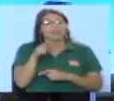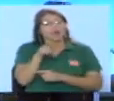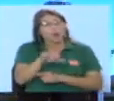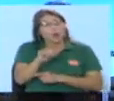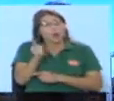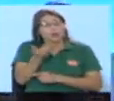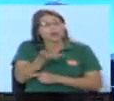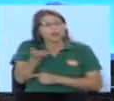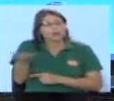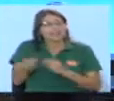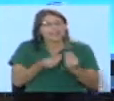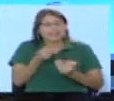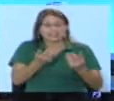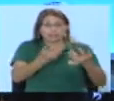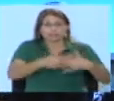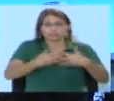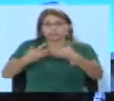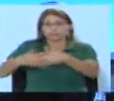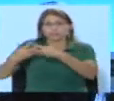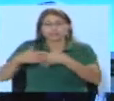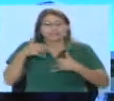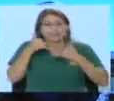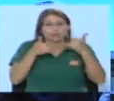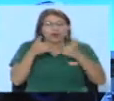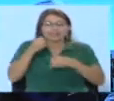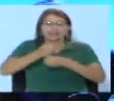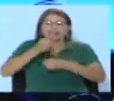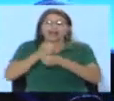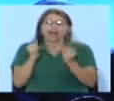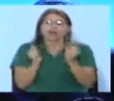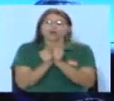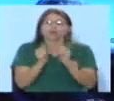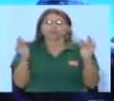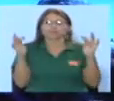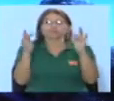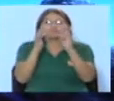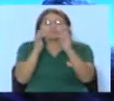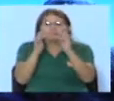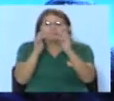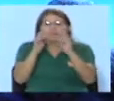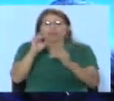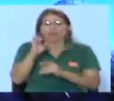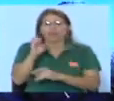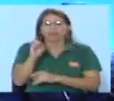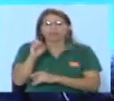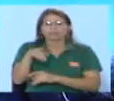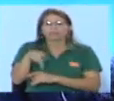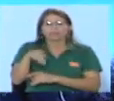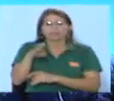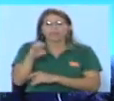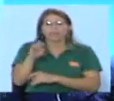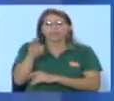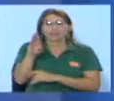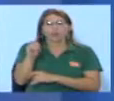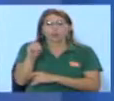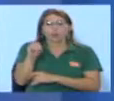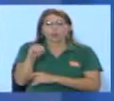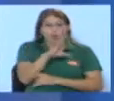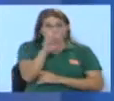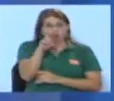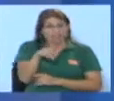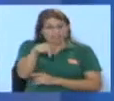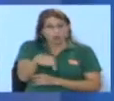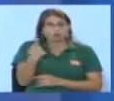importante, es que los operadores celulares trabajan con el espectro. Y hoy Costa Rica solamente está aprovechando el 25% del espectro.